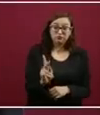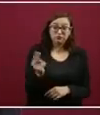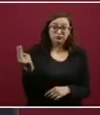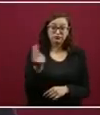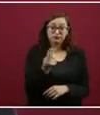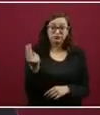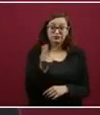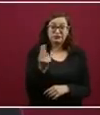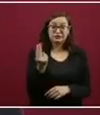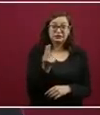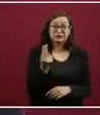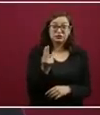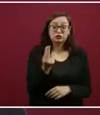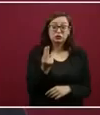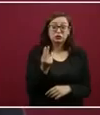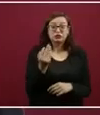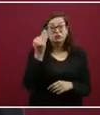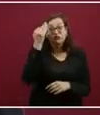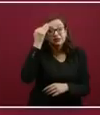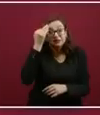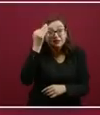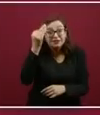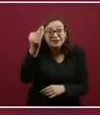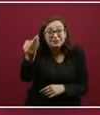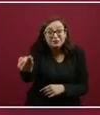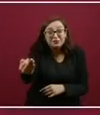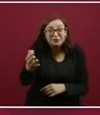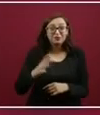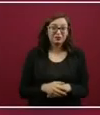es un poco de tiempo,